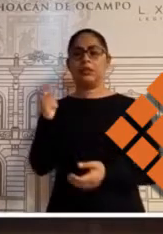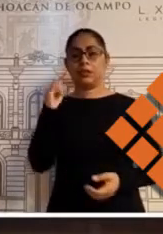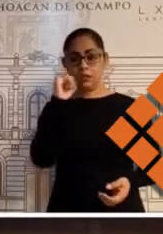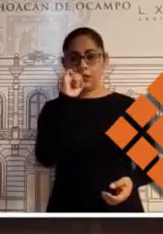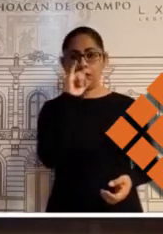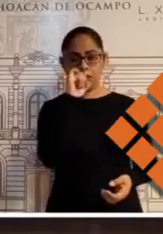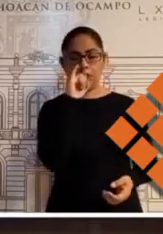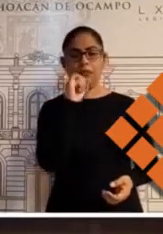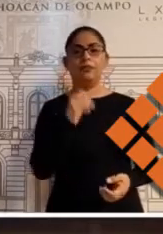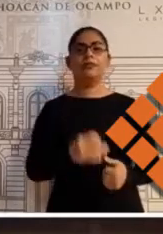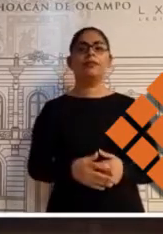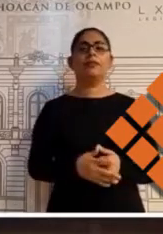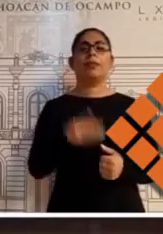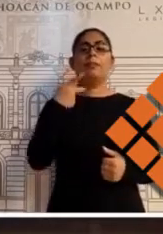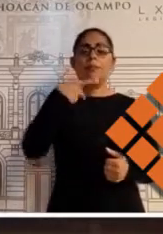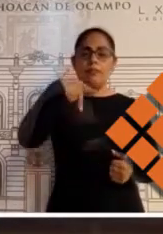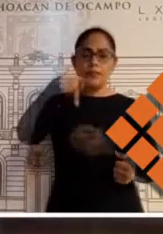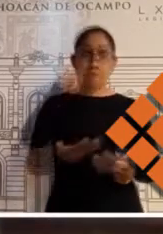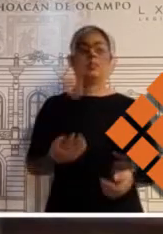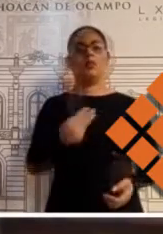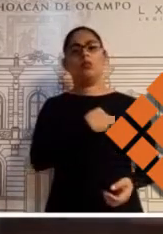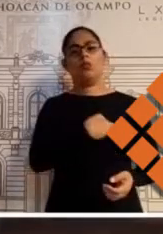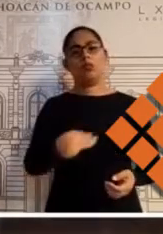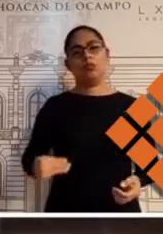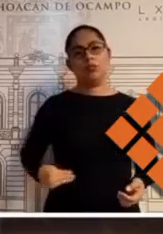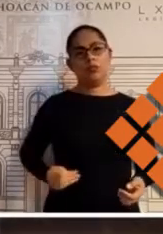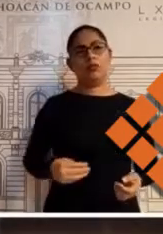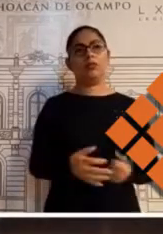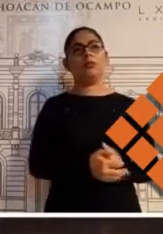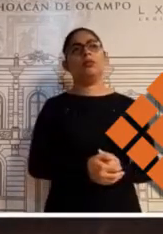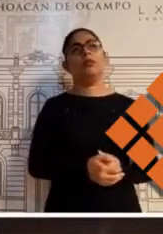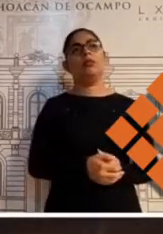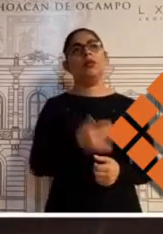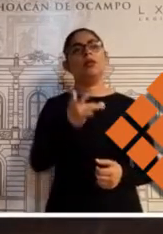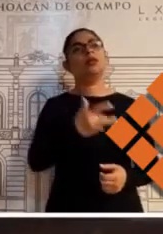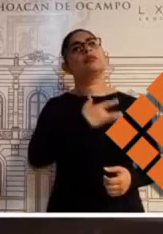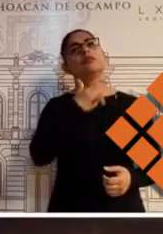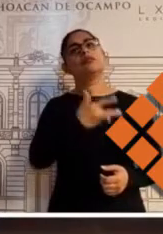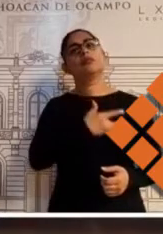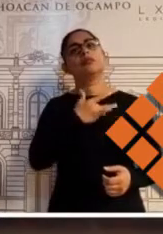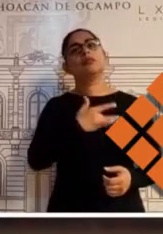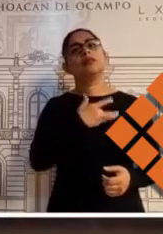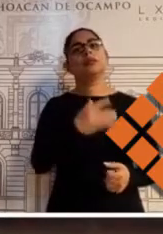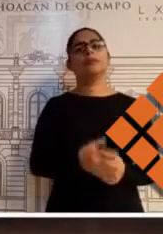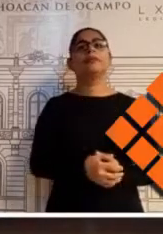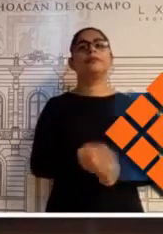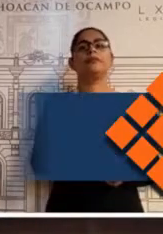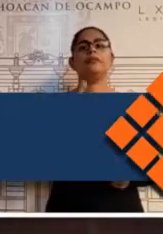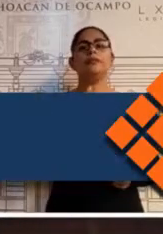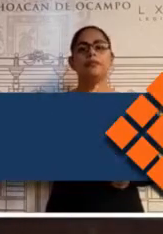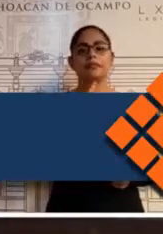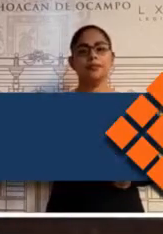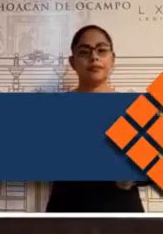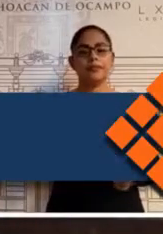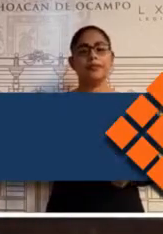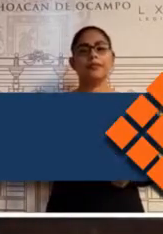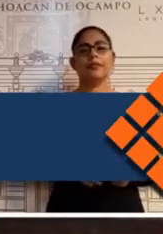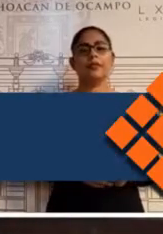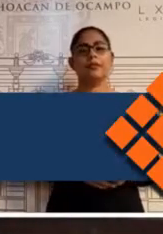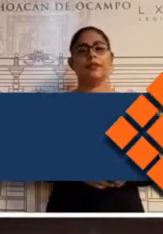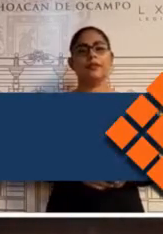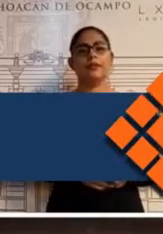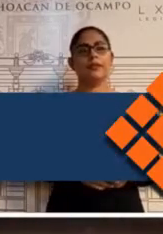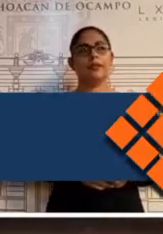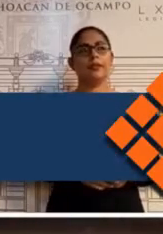parcialidades pagaderas en un año o seis bimestres. En el sentido de prorrogar